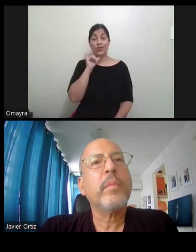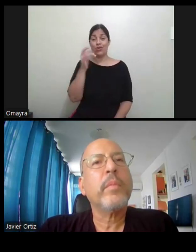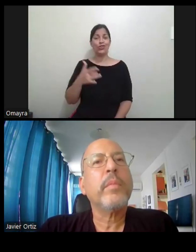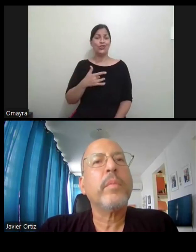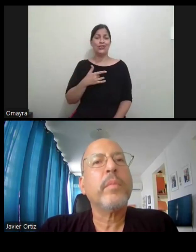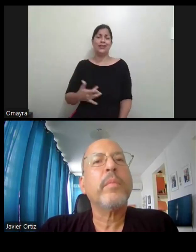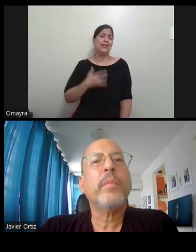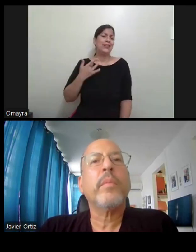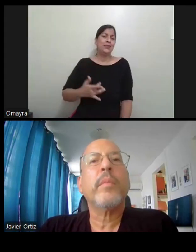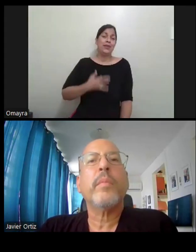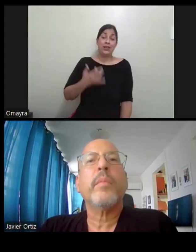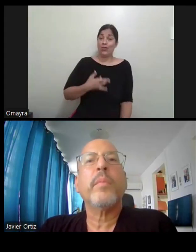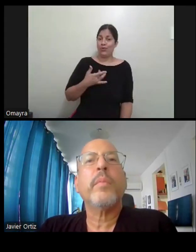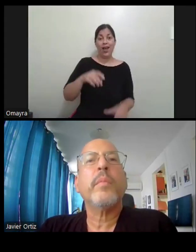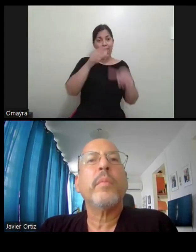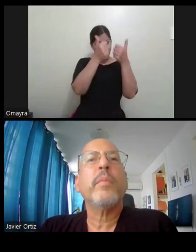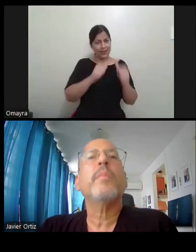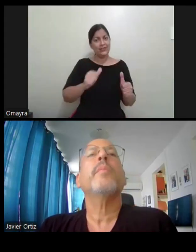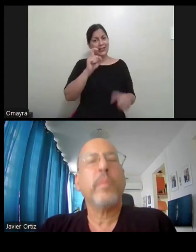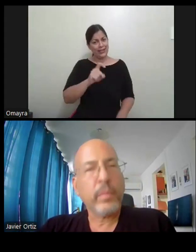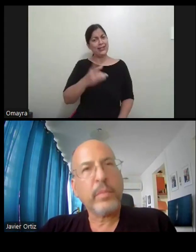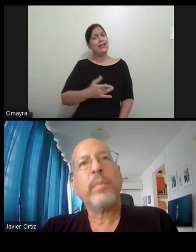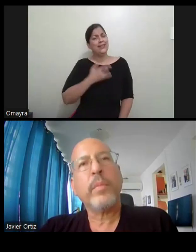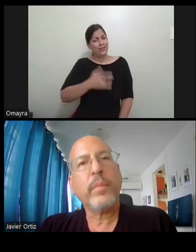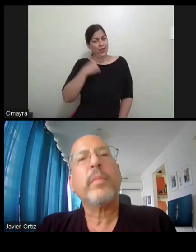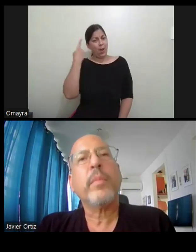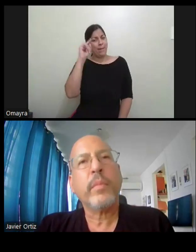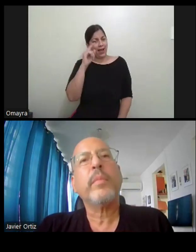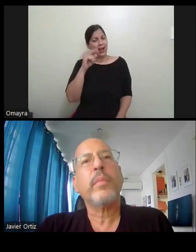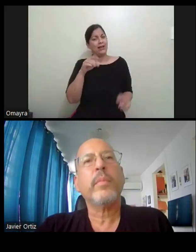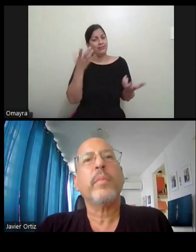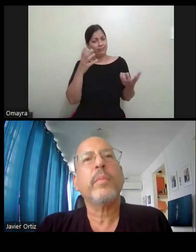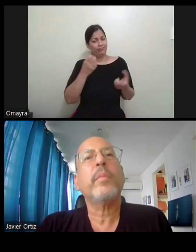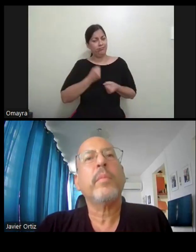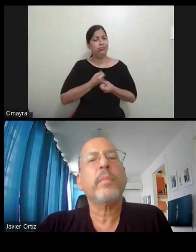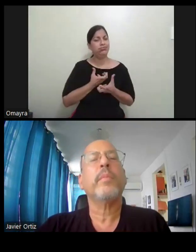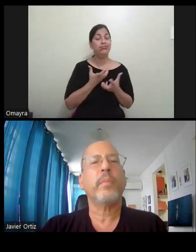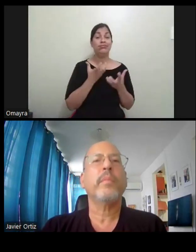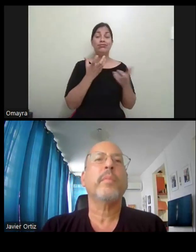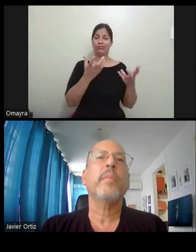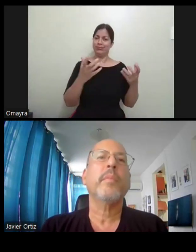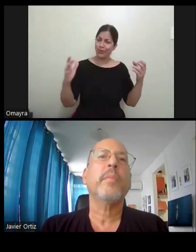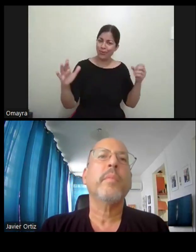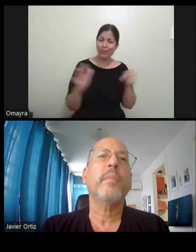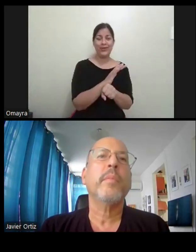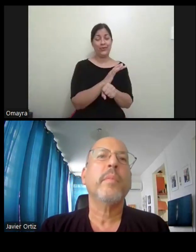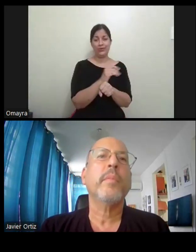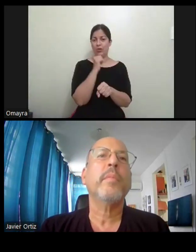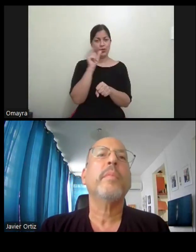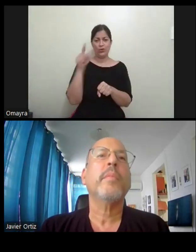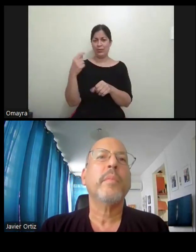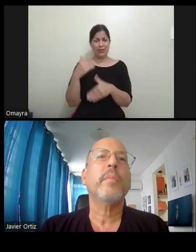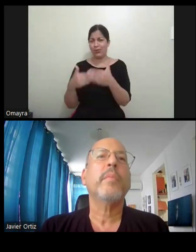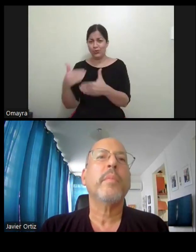que las artes necesitan, ¿verdad?, para completar un ciclo de expresión que es más allá de la producción, esa